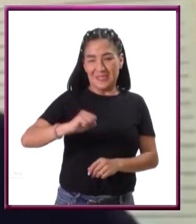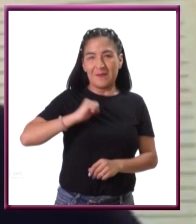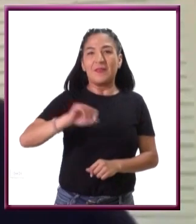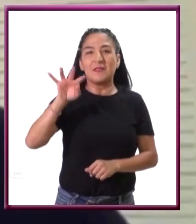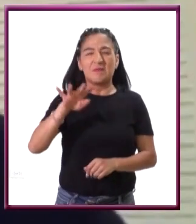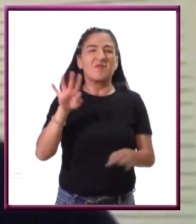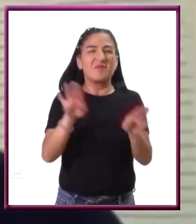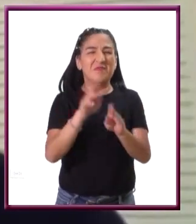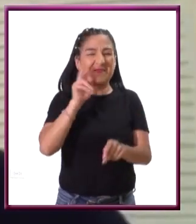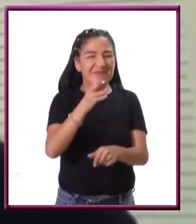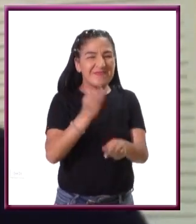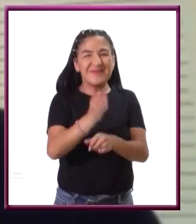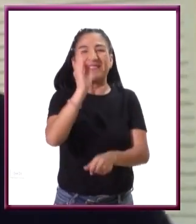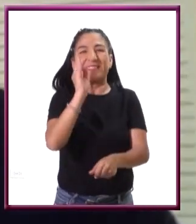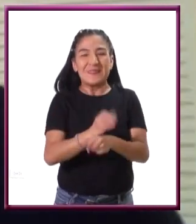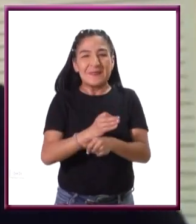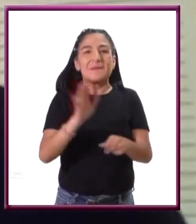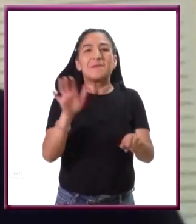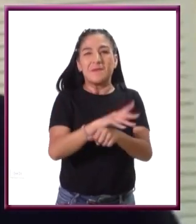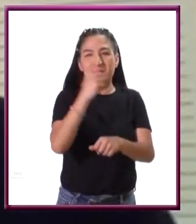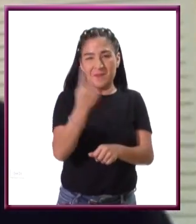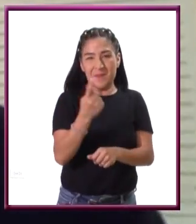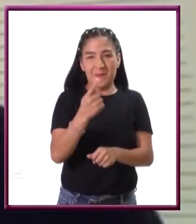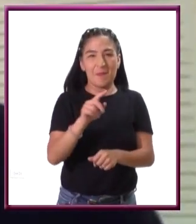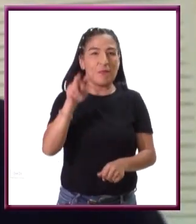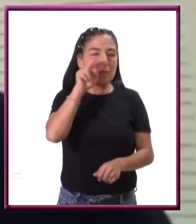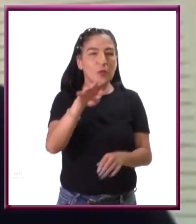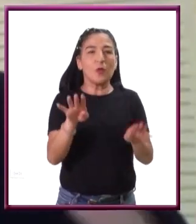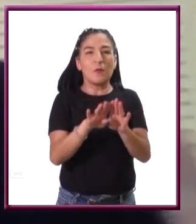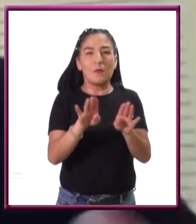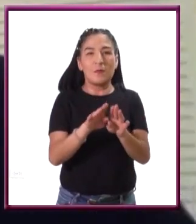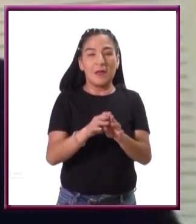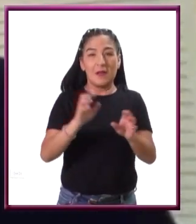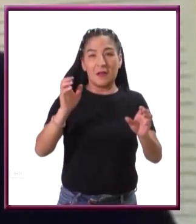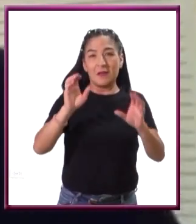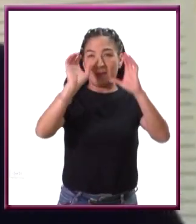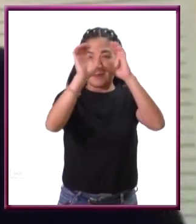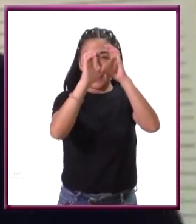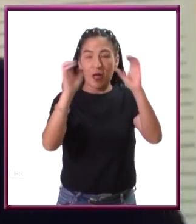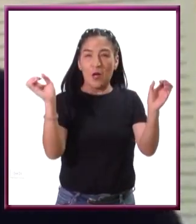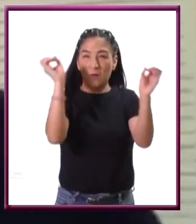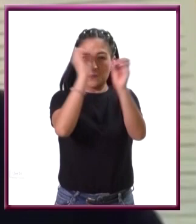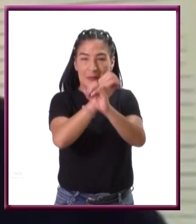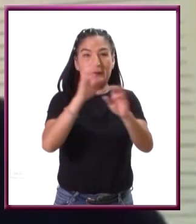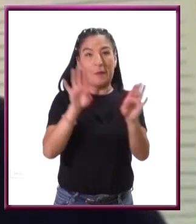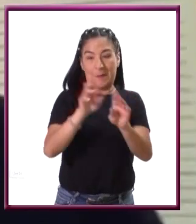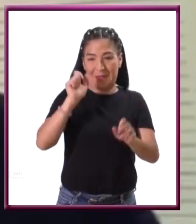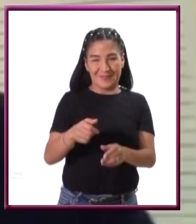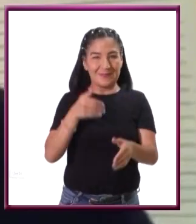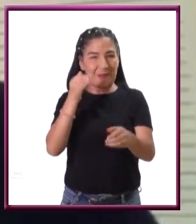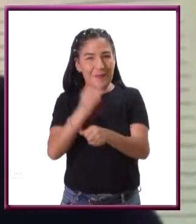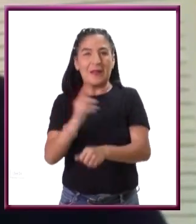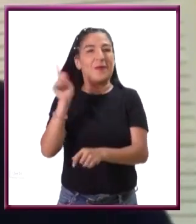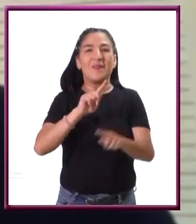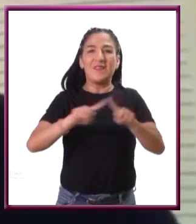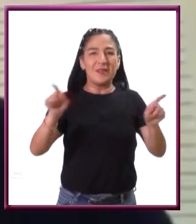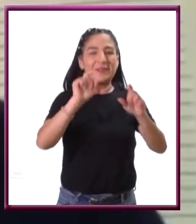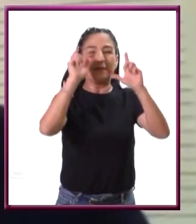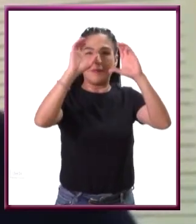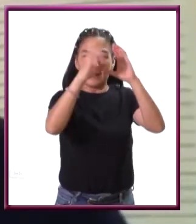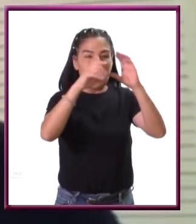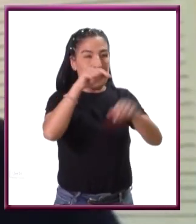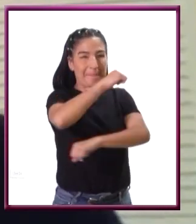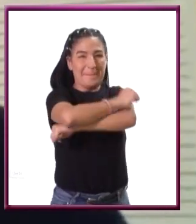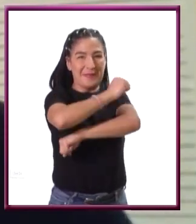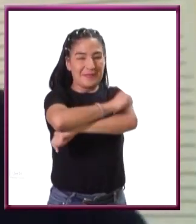fotografía muy chistosa porque, pues, básicamente puso lo que era su cámara oscura, no es una cámara fotográfica como tal, su cámara oscura frente a la ventana